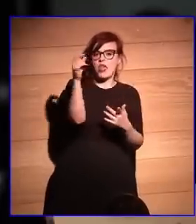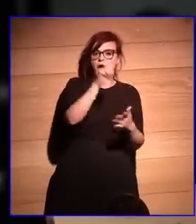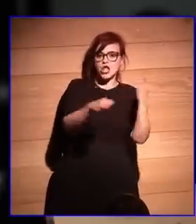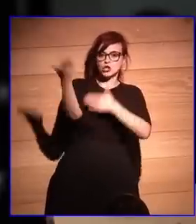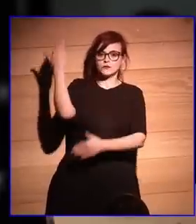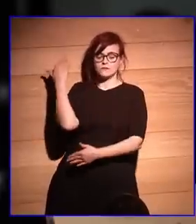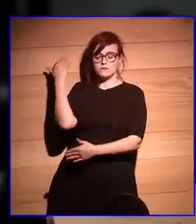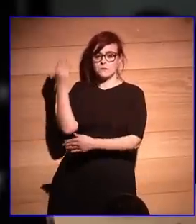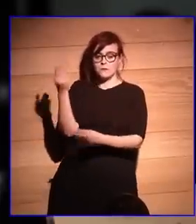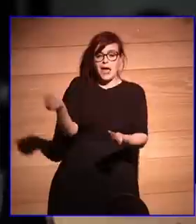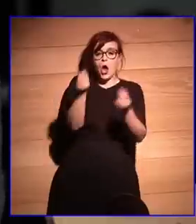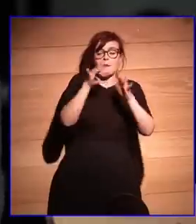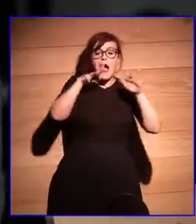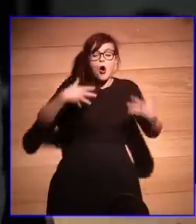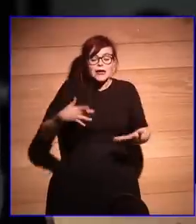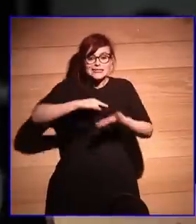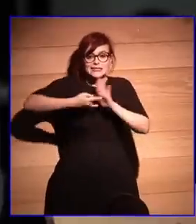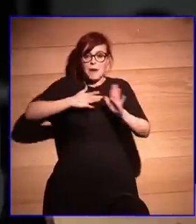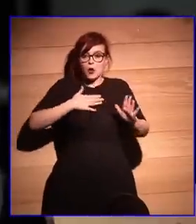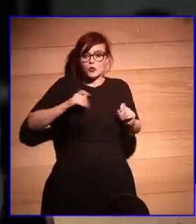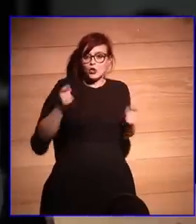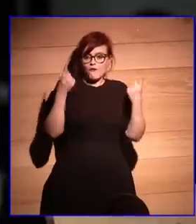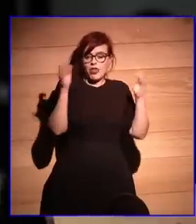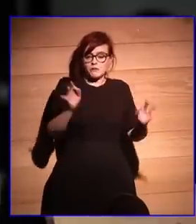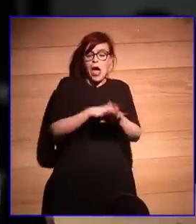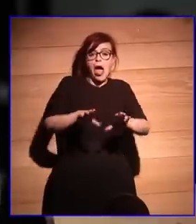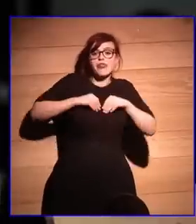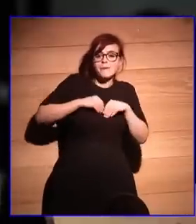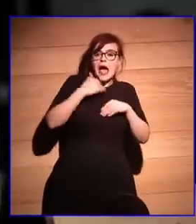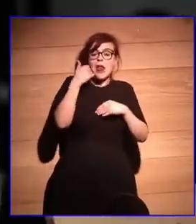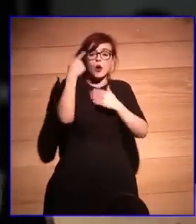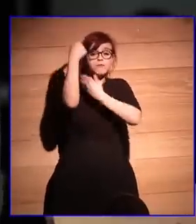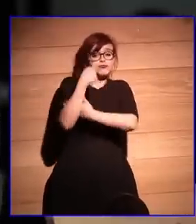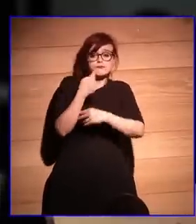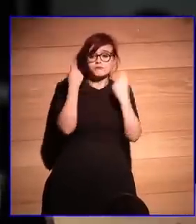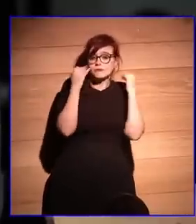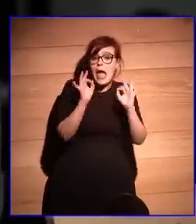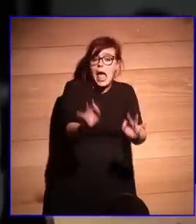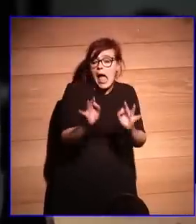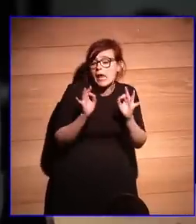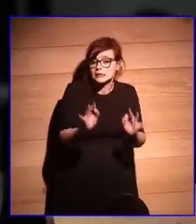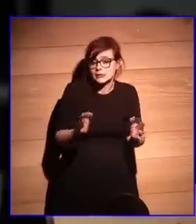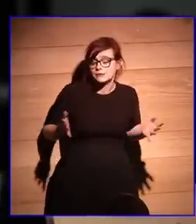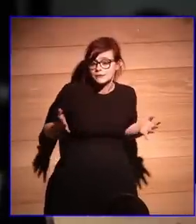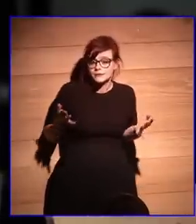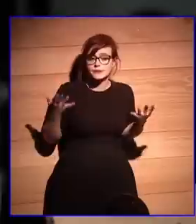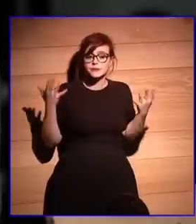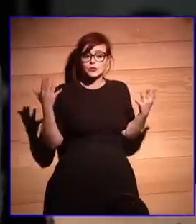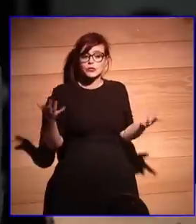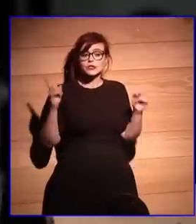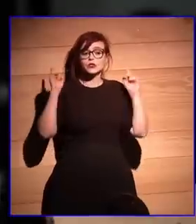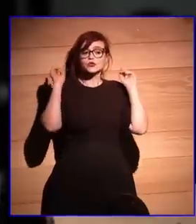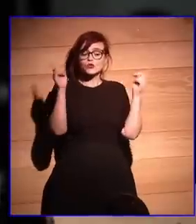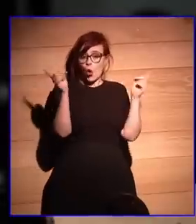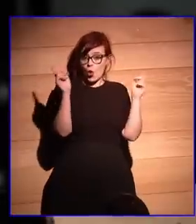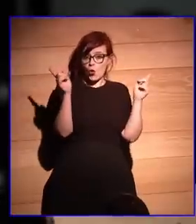nuestro es simplemente el nuestro. No hemos tenido la menor oportunidad de aceptarlo ni de asumirlo, ni de sancionarlo. Simplemente